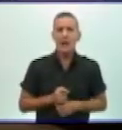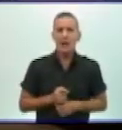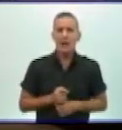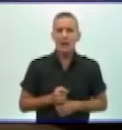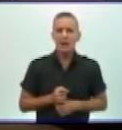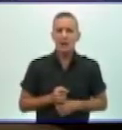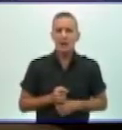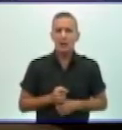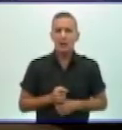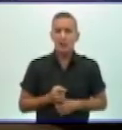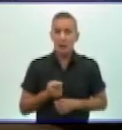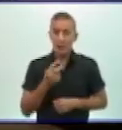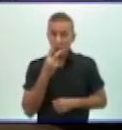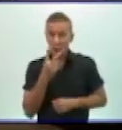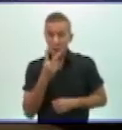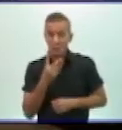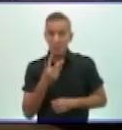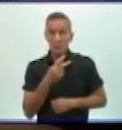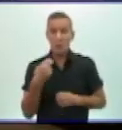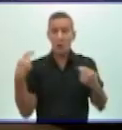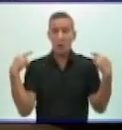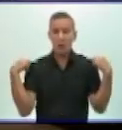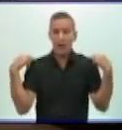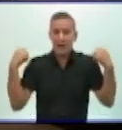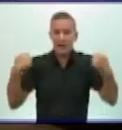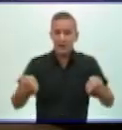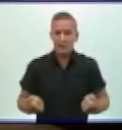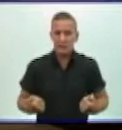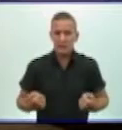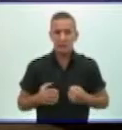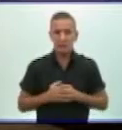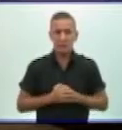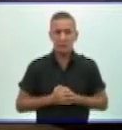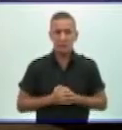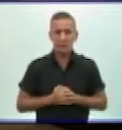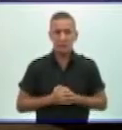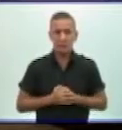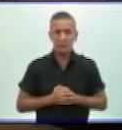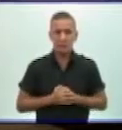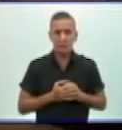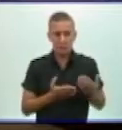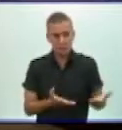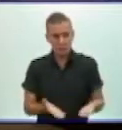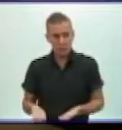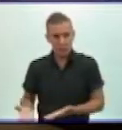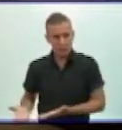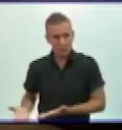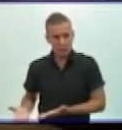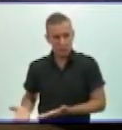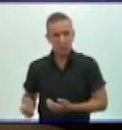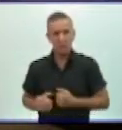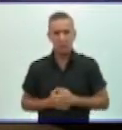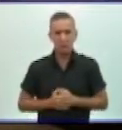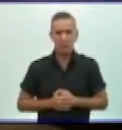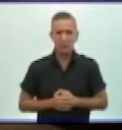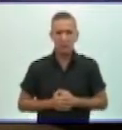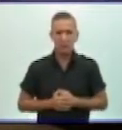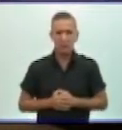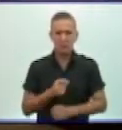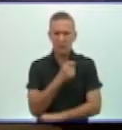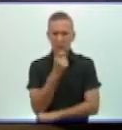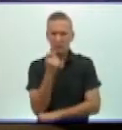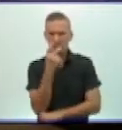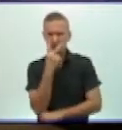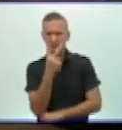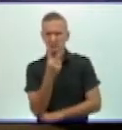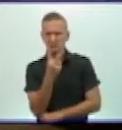al director. Y así le comentó: Pastor, le cedo mi puesto. El profesor lo miró algo intrigado y le